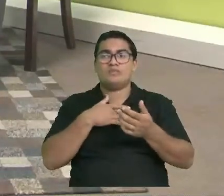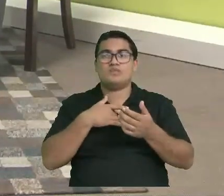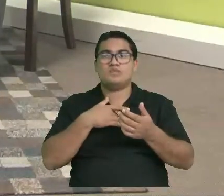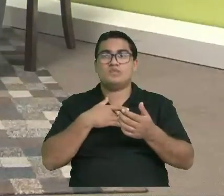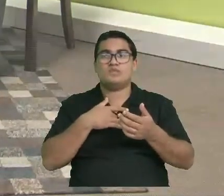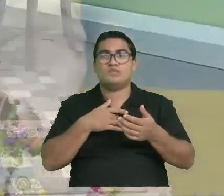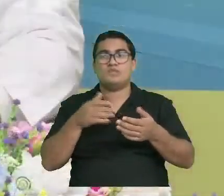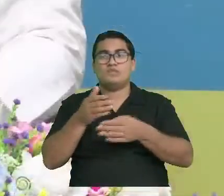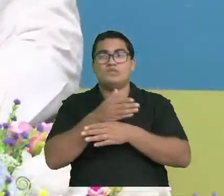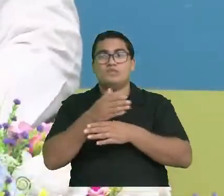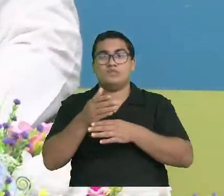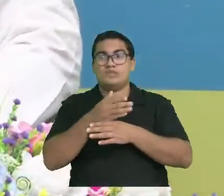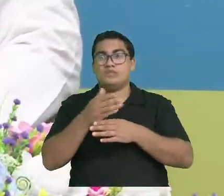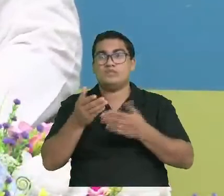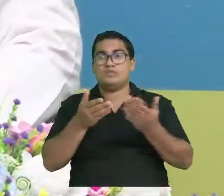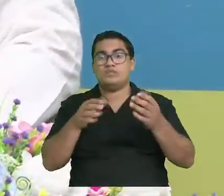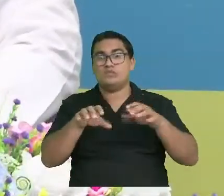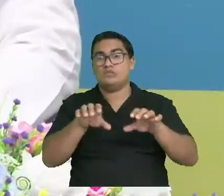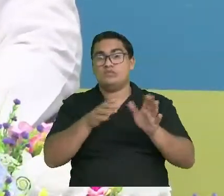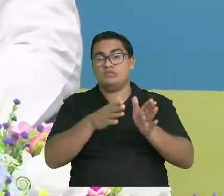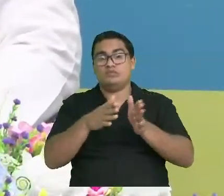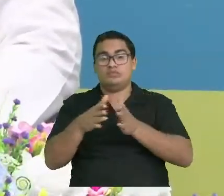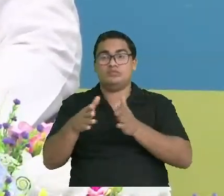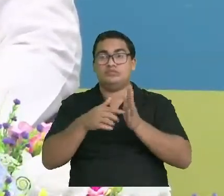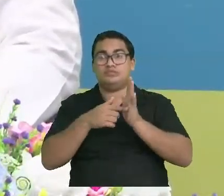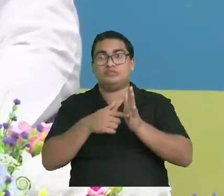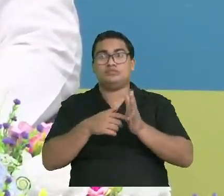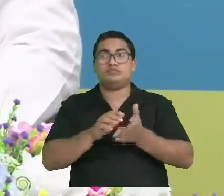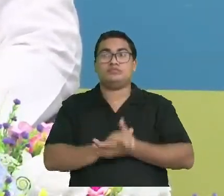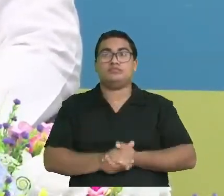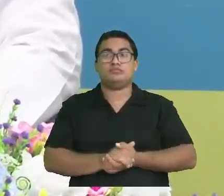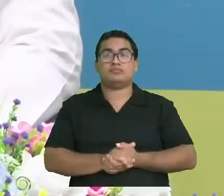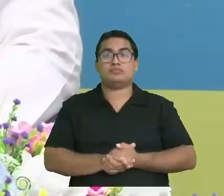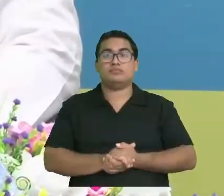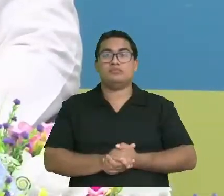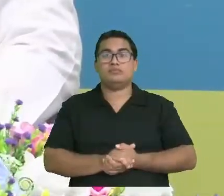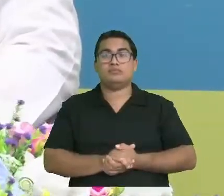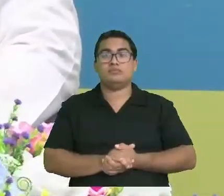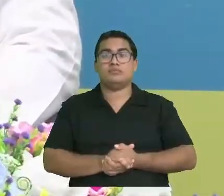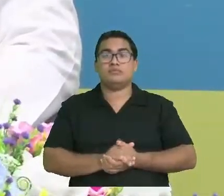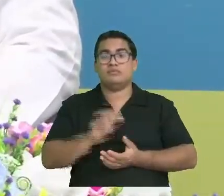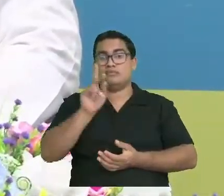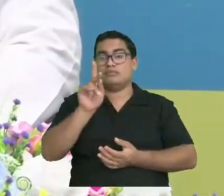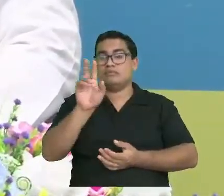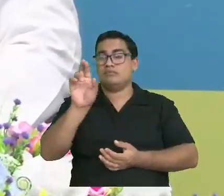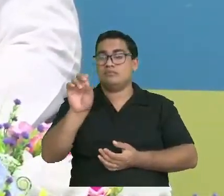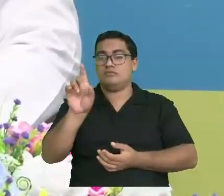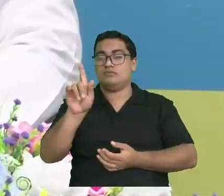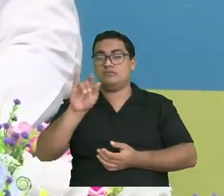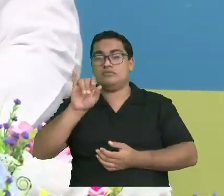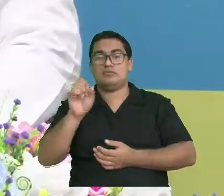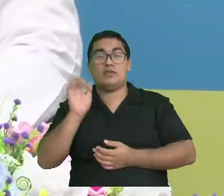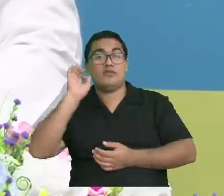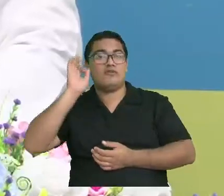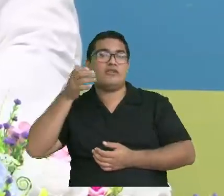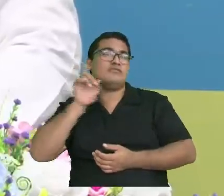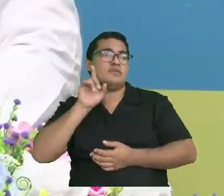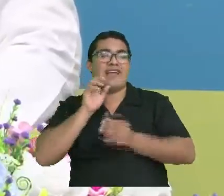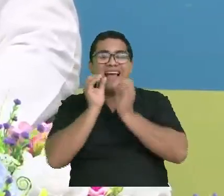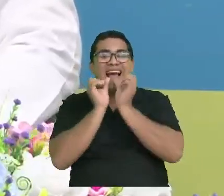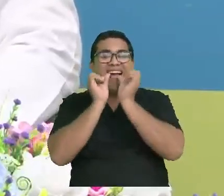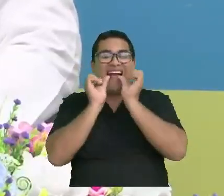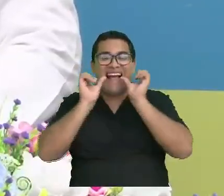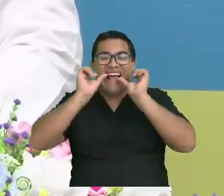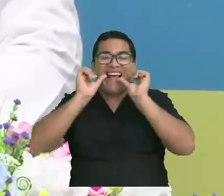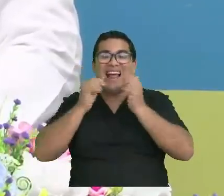como le dice la palabra, todo un tratamiento de rehabilitación estructural, ¿verdad? O sea, con prótesis dentales, con coronas individuales